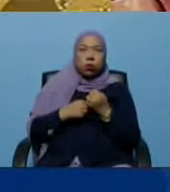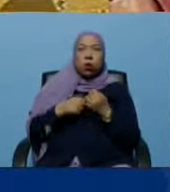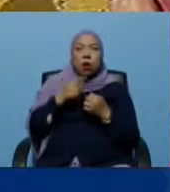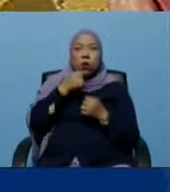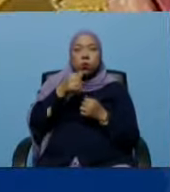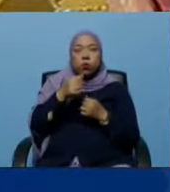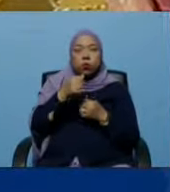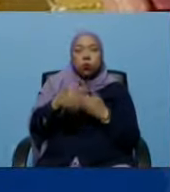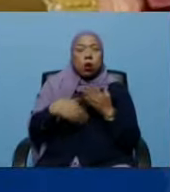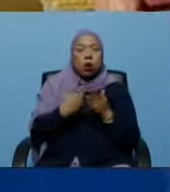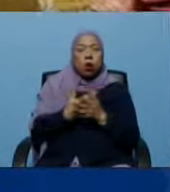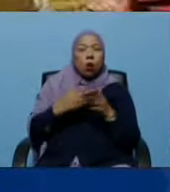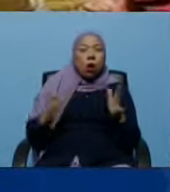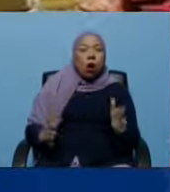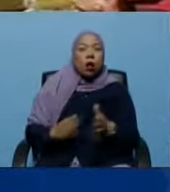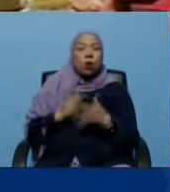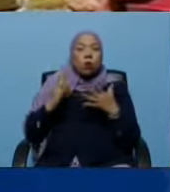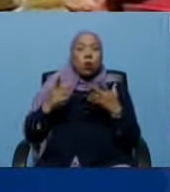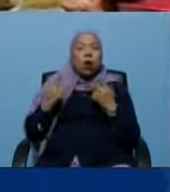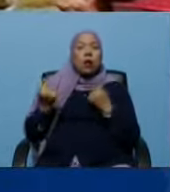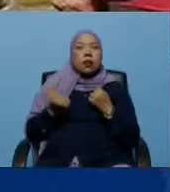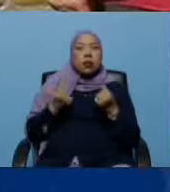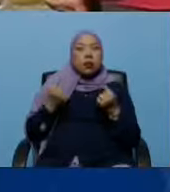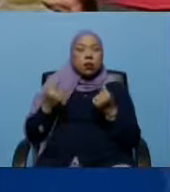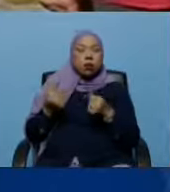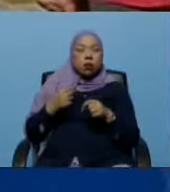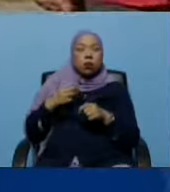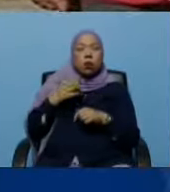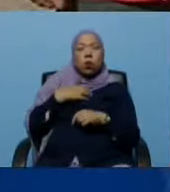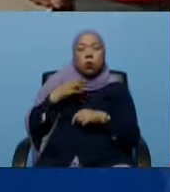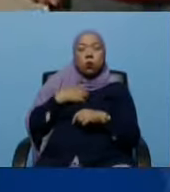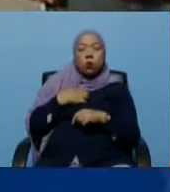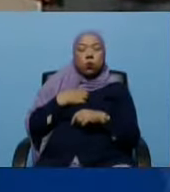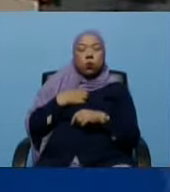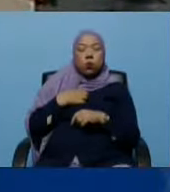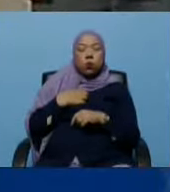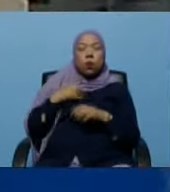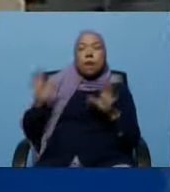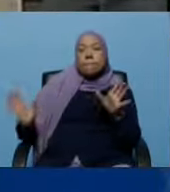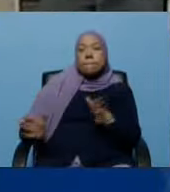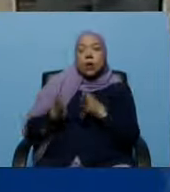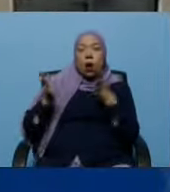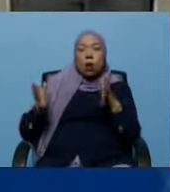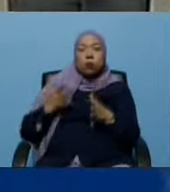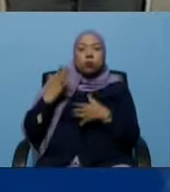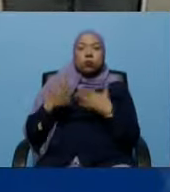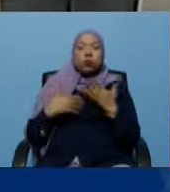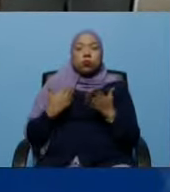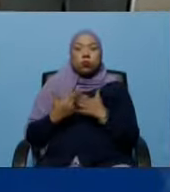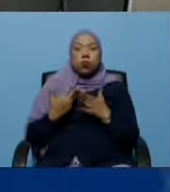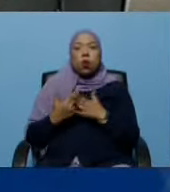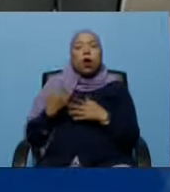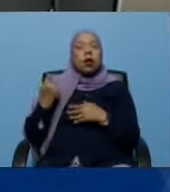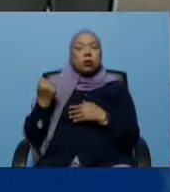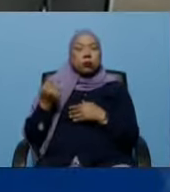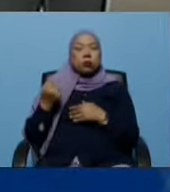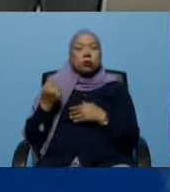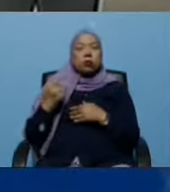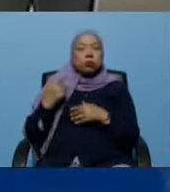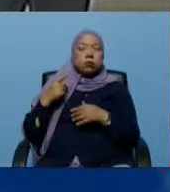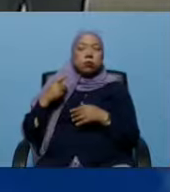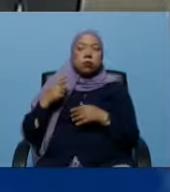minero para impulsar la economía no petrolera y motivar todo ese motor minero,